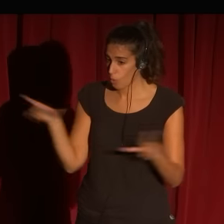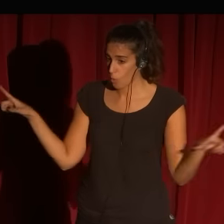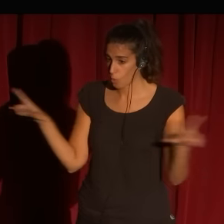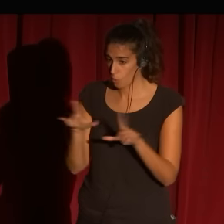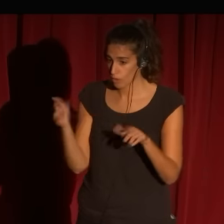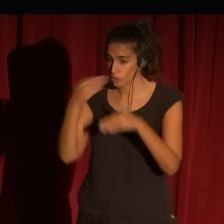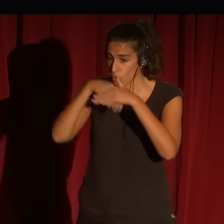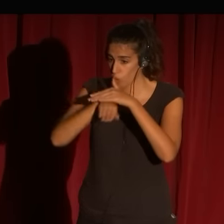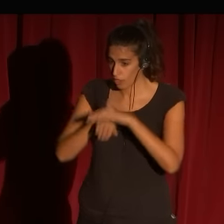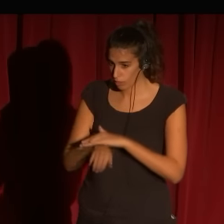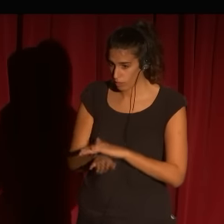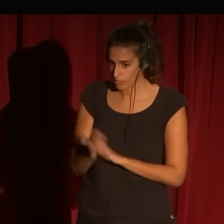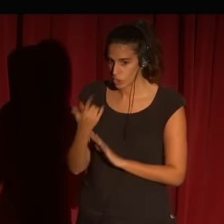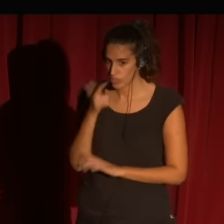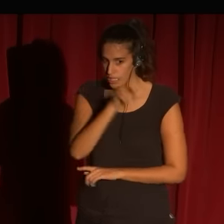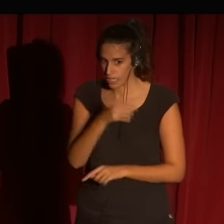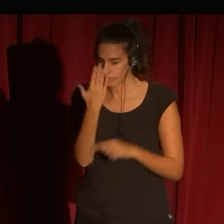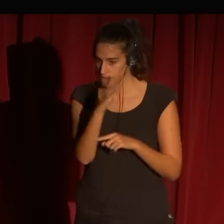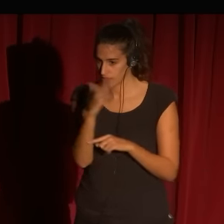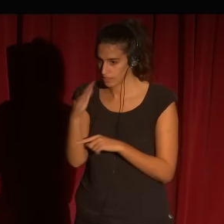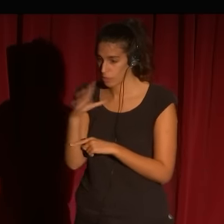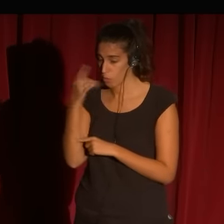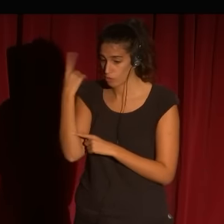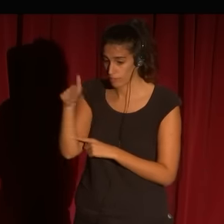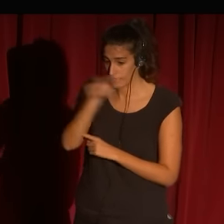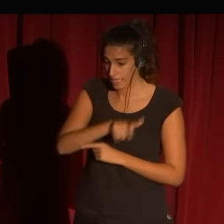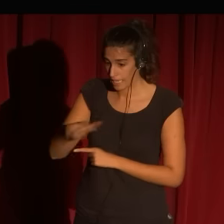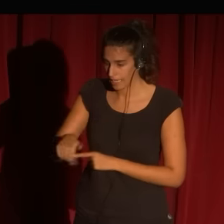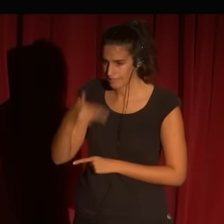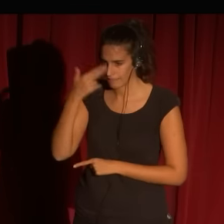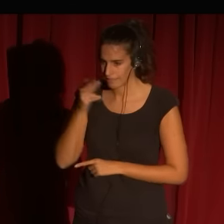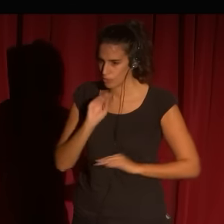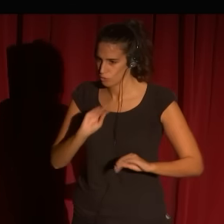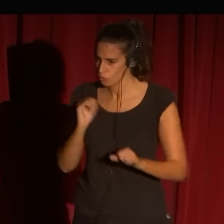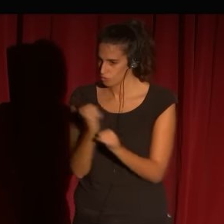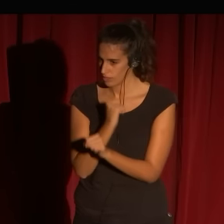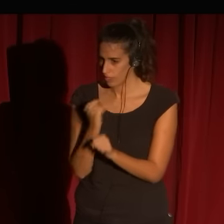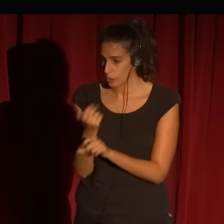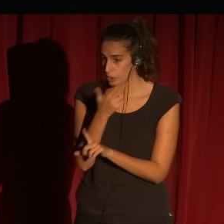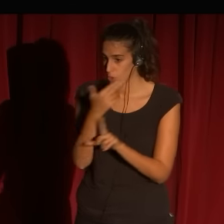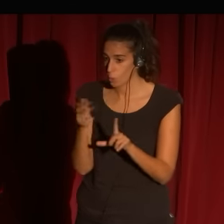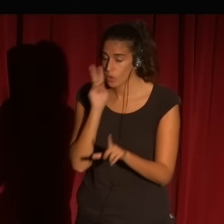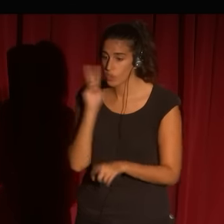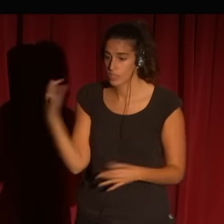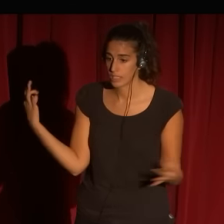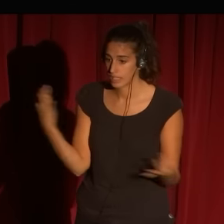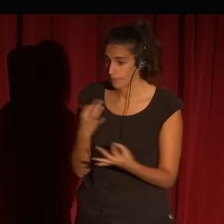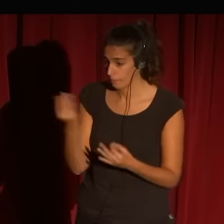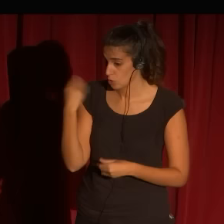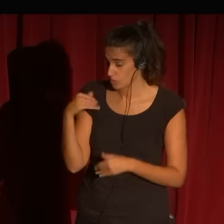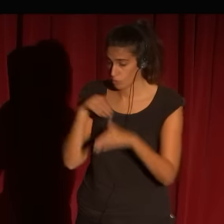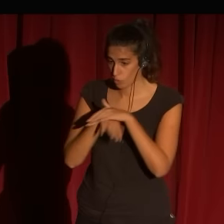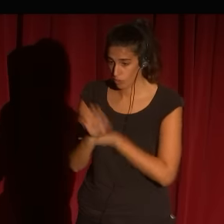colecciones y se los ofrecen a la gente porque saben que la gente tiene interés en este tipo de actividad y en esos cuadros lo que vemos es lo mismo que vemos en esas